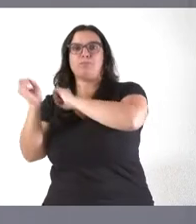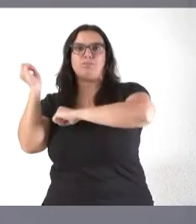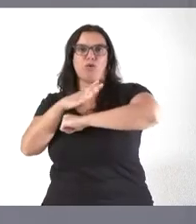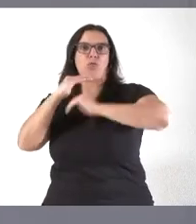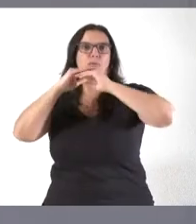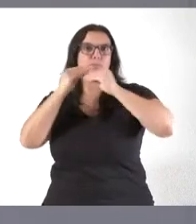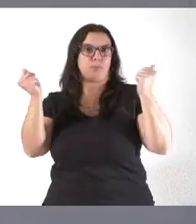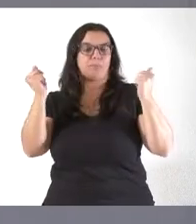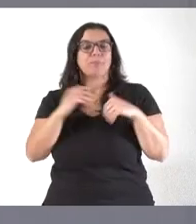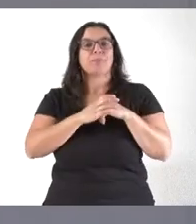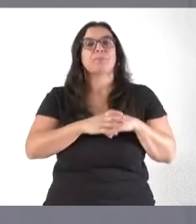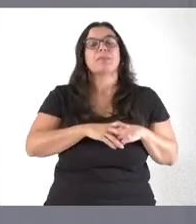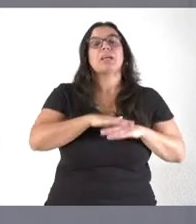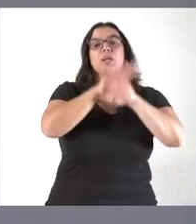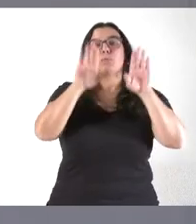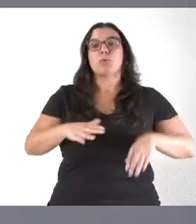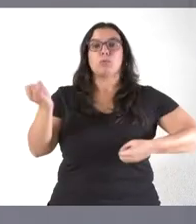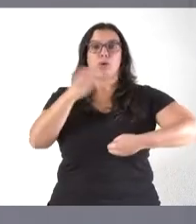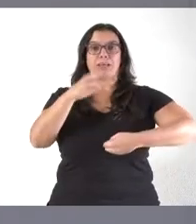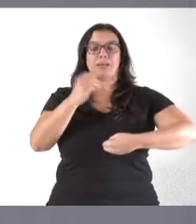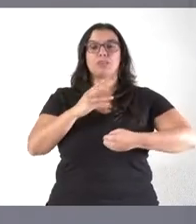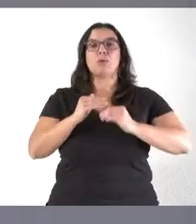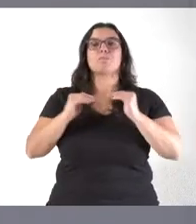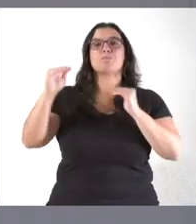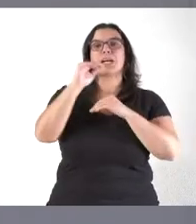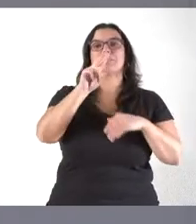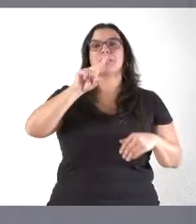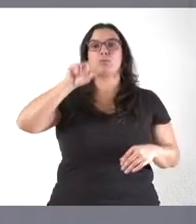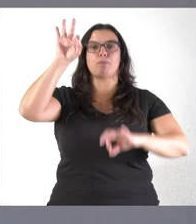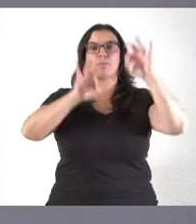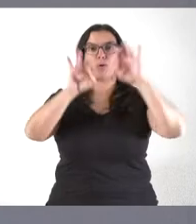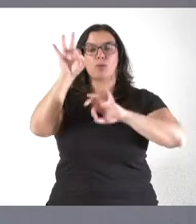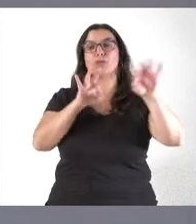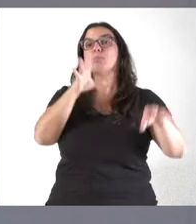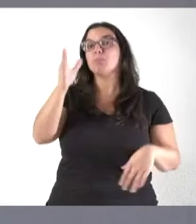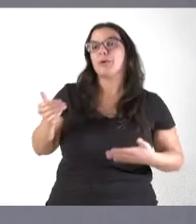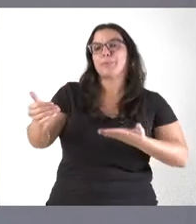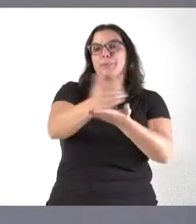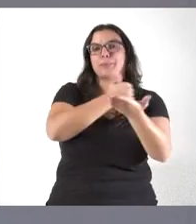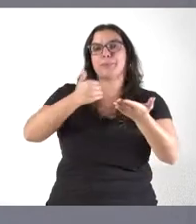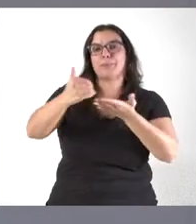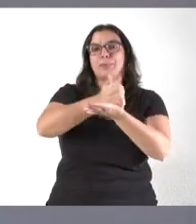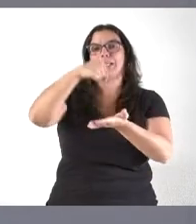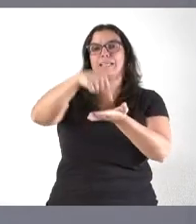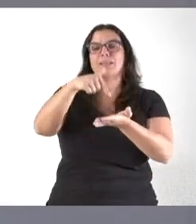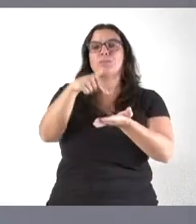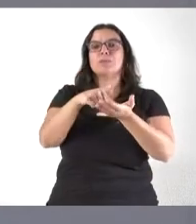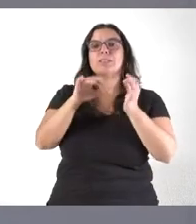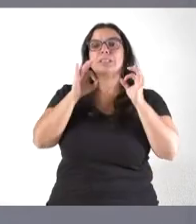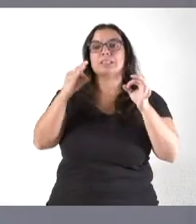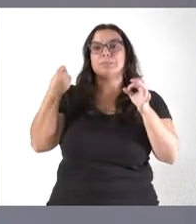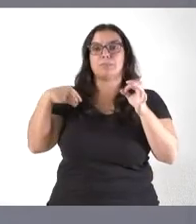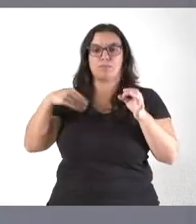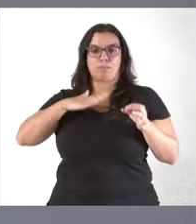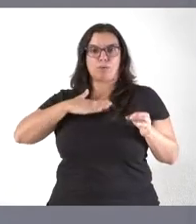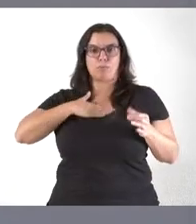y finalmente en el ámbito de otros ingresos es un incremento el 21% vinculado a la recaudación tributaria de los tributos cedidos a la comunidad